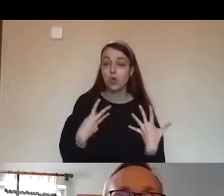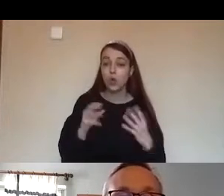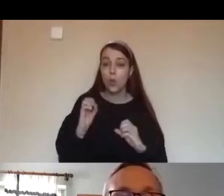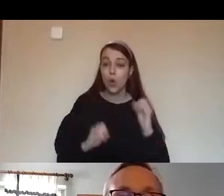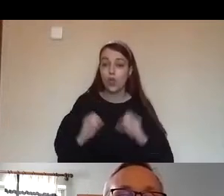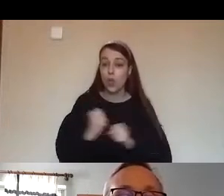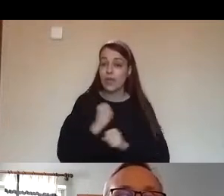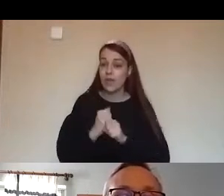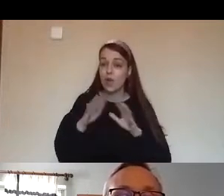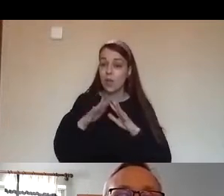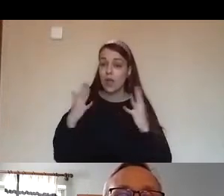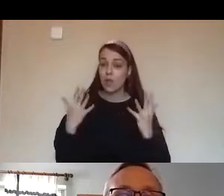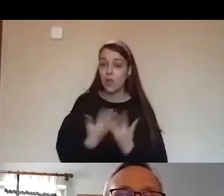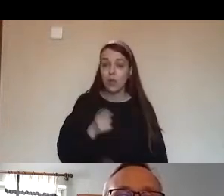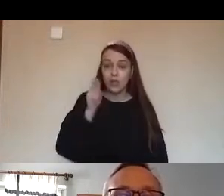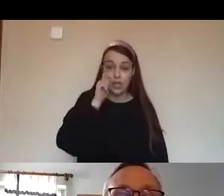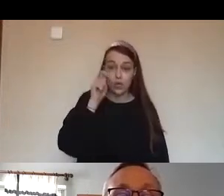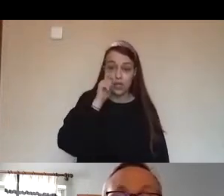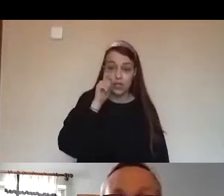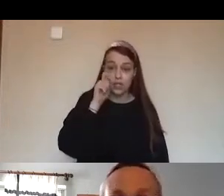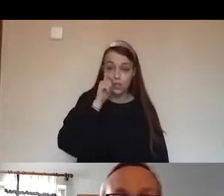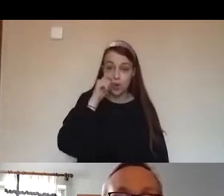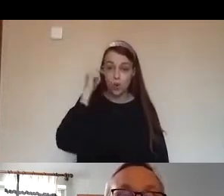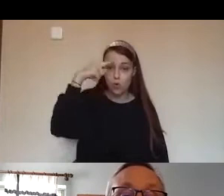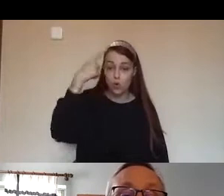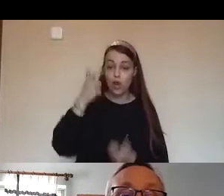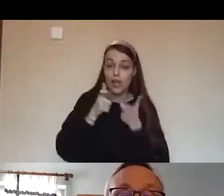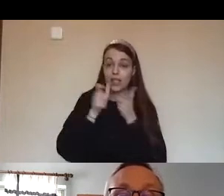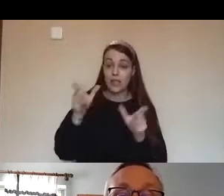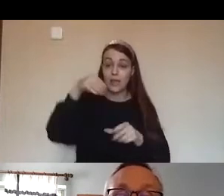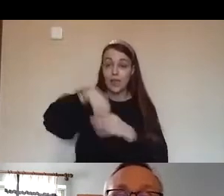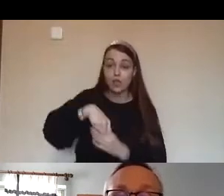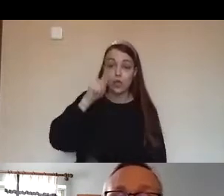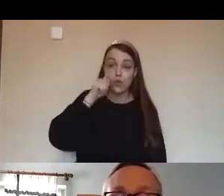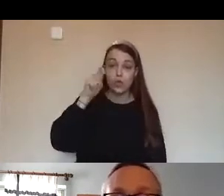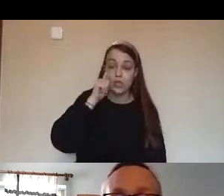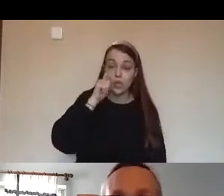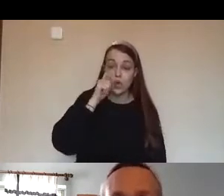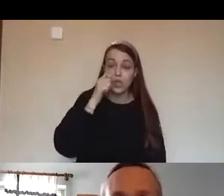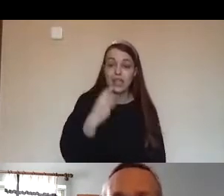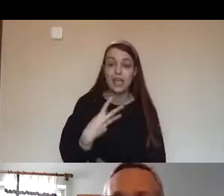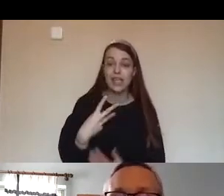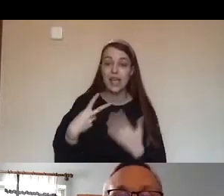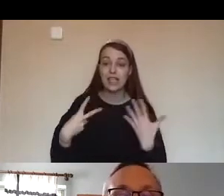es el 37% del sector turístico, sobre todo en 2018. y está